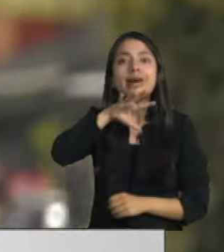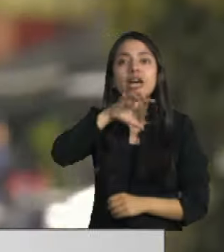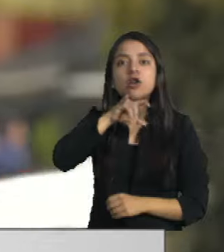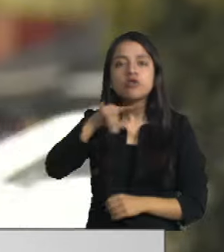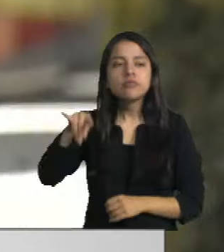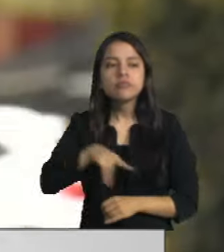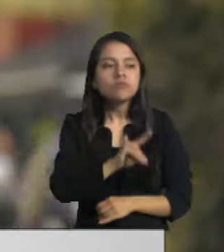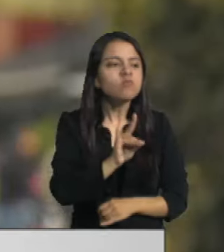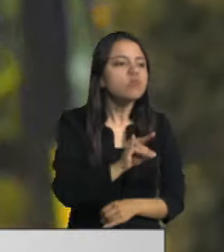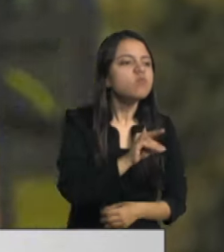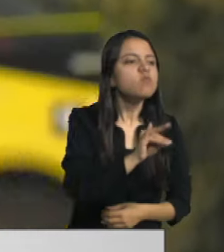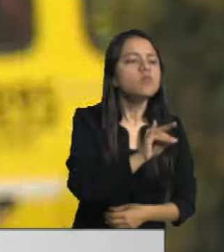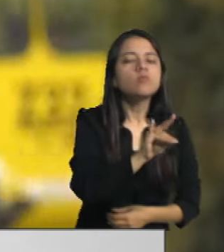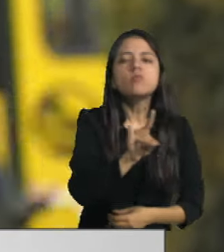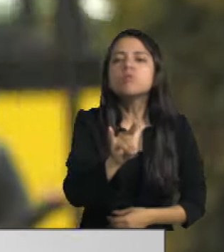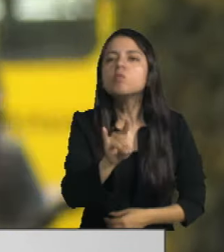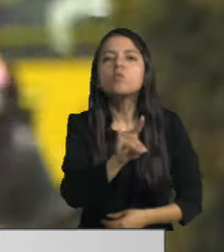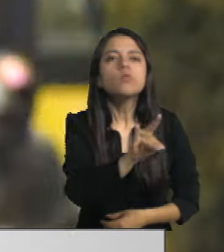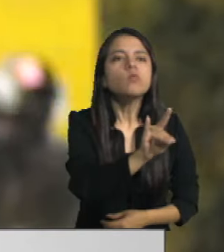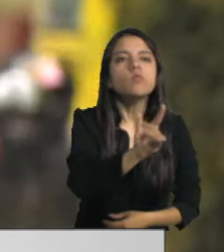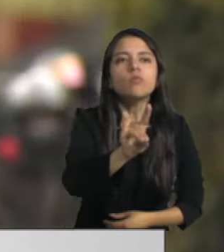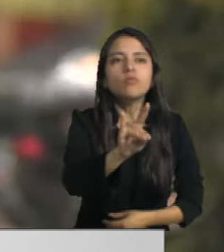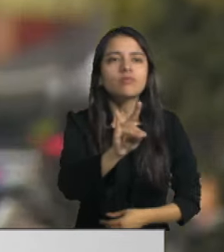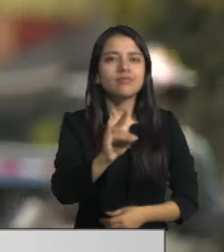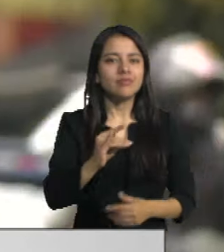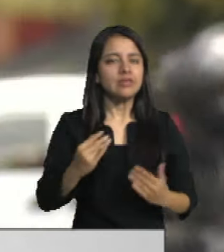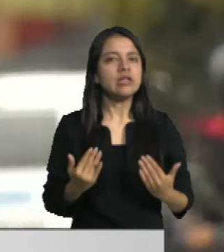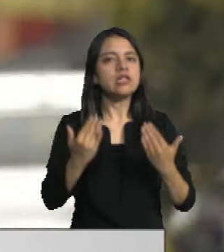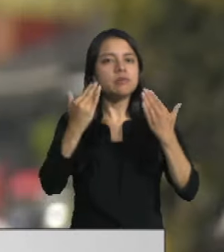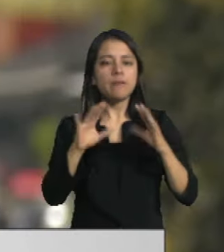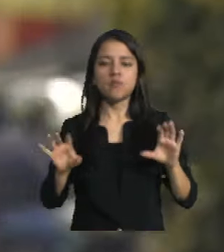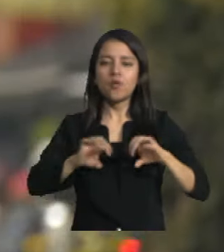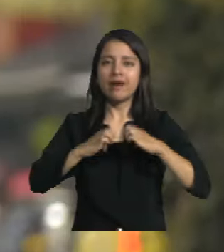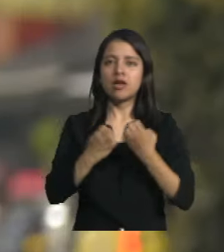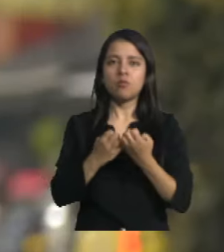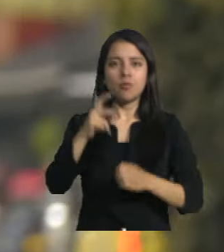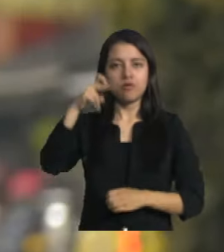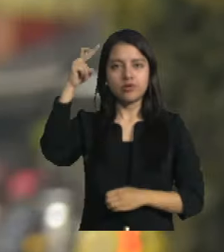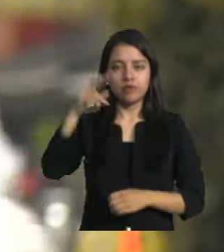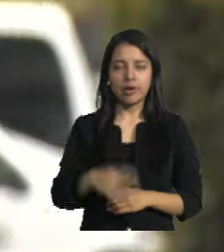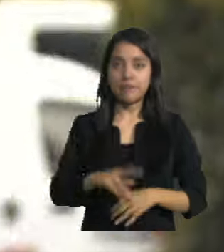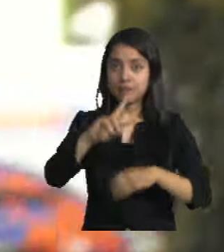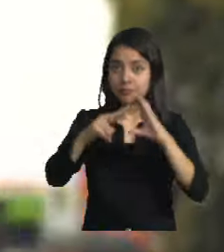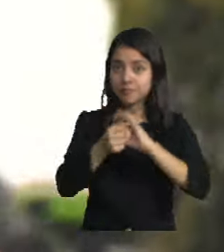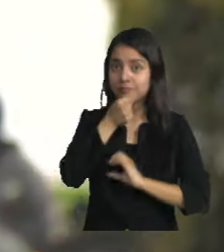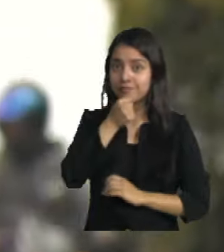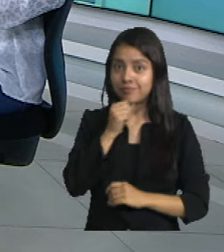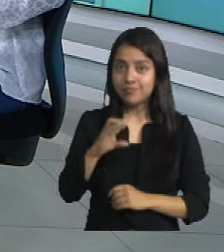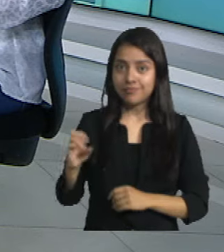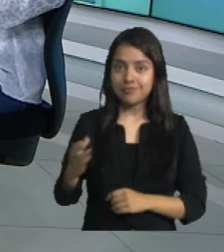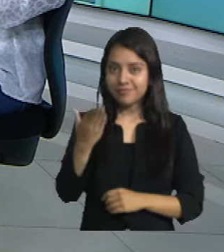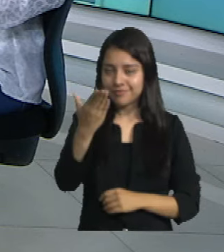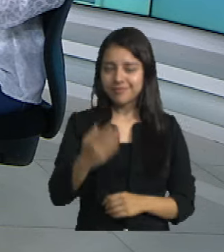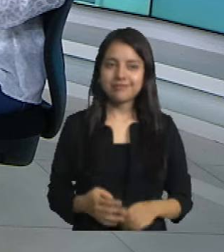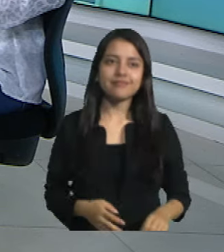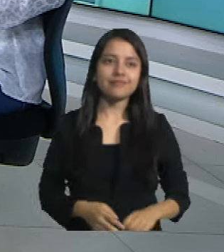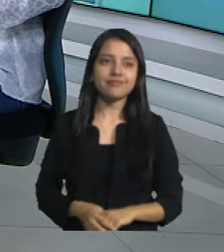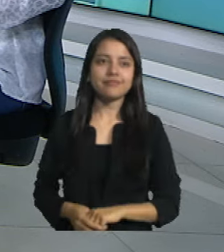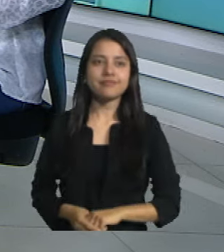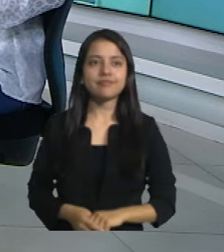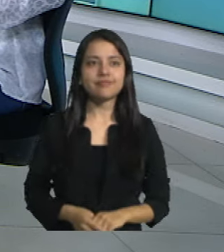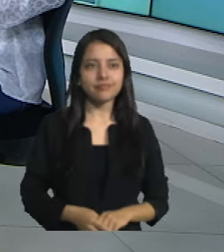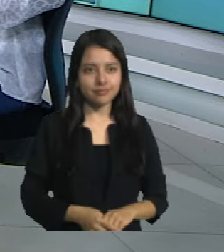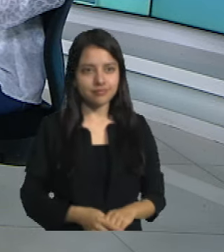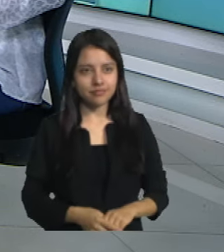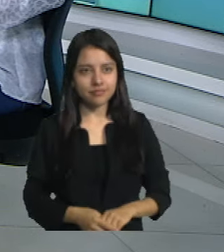de todo el sistema de Transmilenio de la Policía Nacional. Esta es toda la información desde el occidente de la capital del país. Stig Luengas en Noticentro